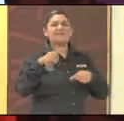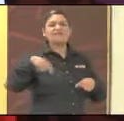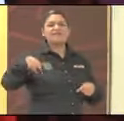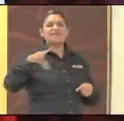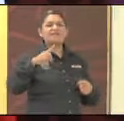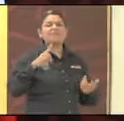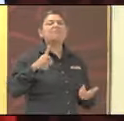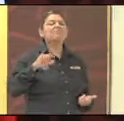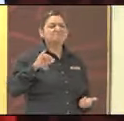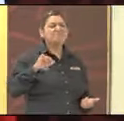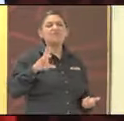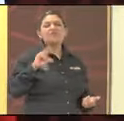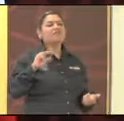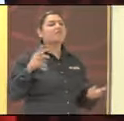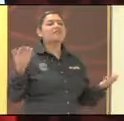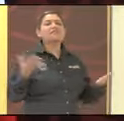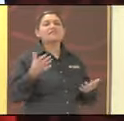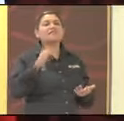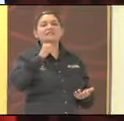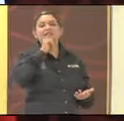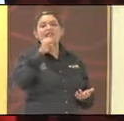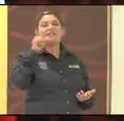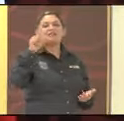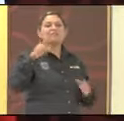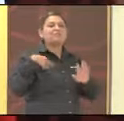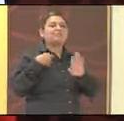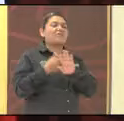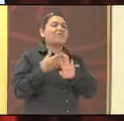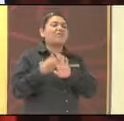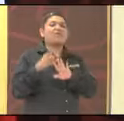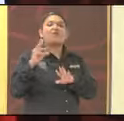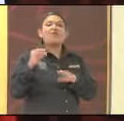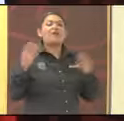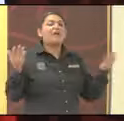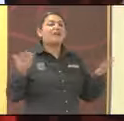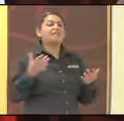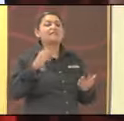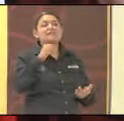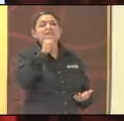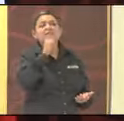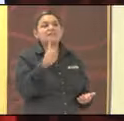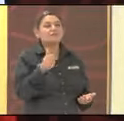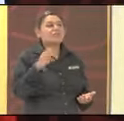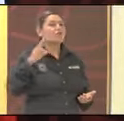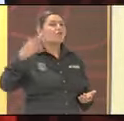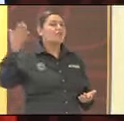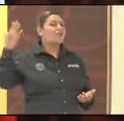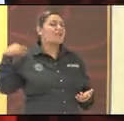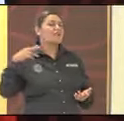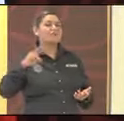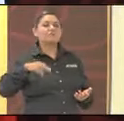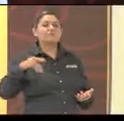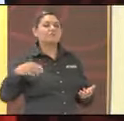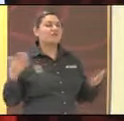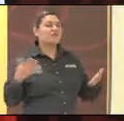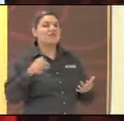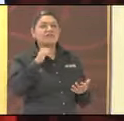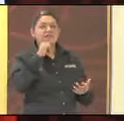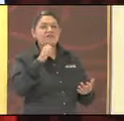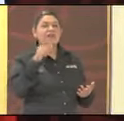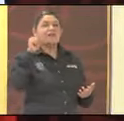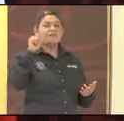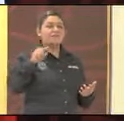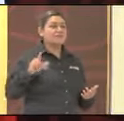hacían nada. De ellos son los que nos critican, los que no hacían nada y nunca habían hecho nada, aún estando ahí en